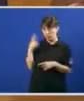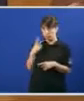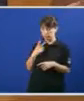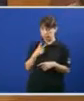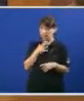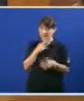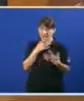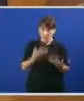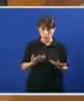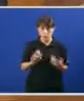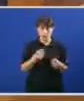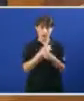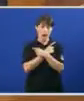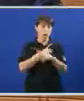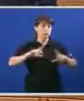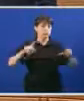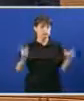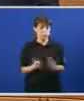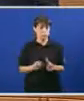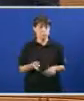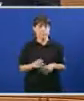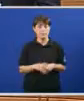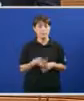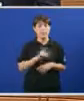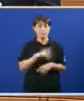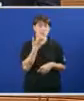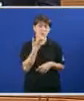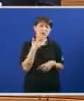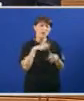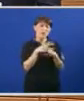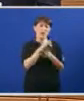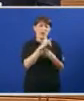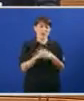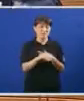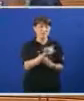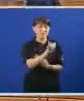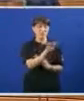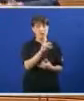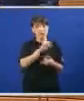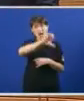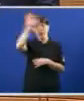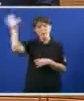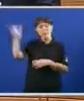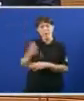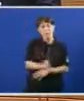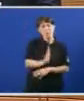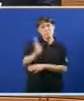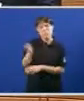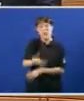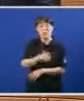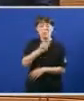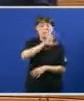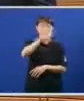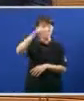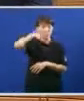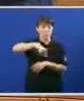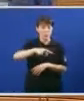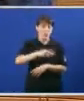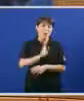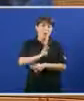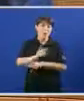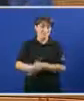No debería de omitir, señoría, que a pesar de esta crisis que está castigando a toda la Unión Europea, muy especialmente a los países del sur, no